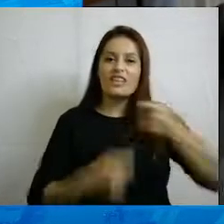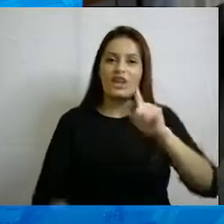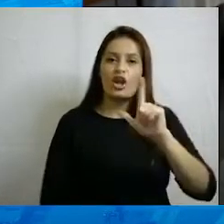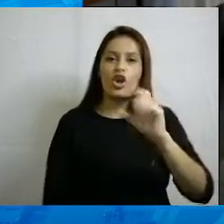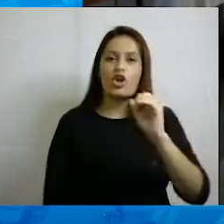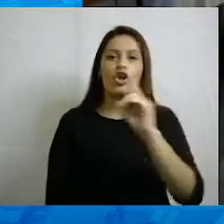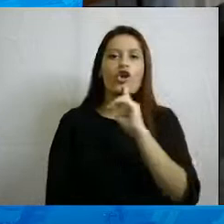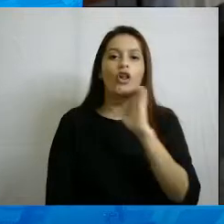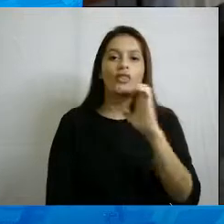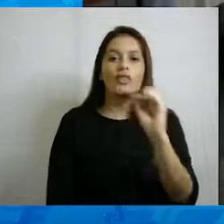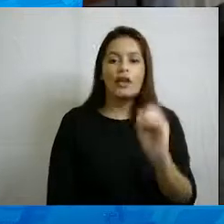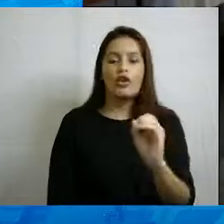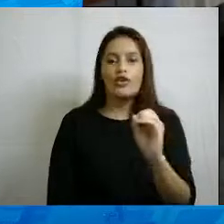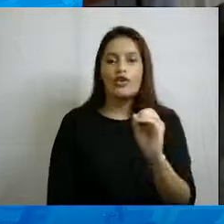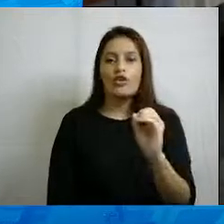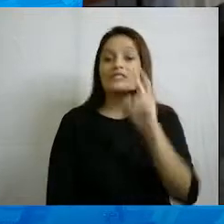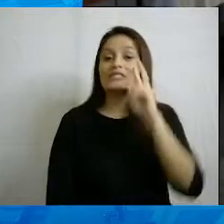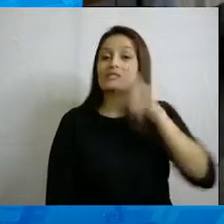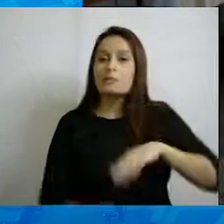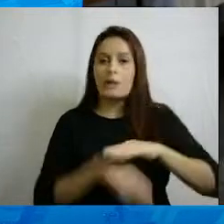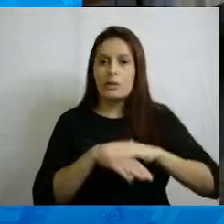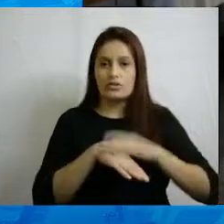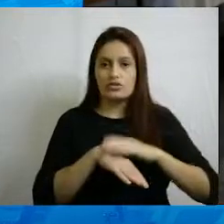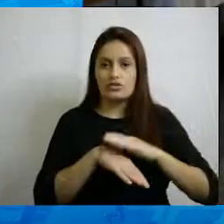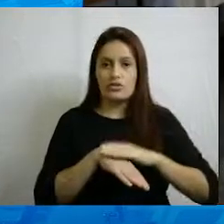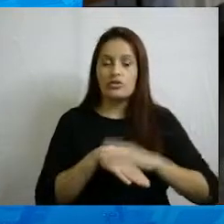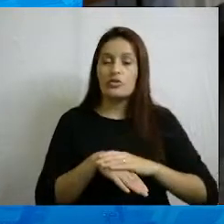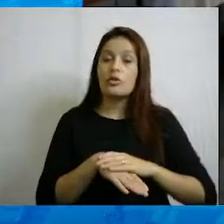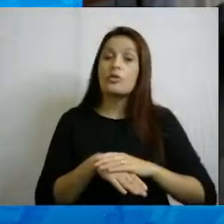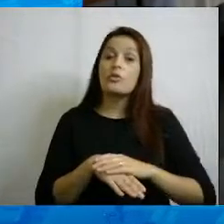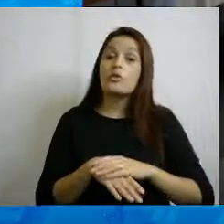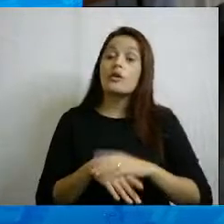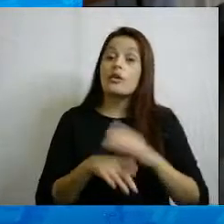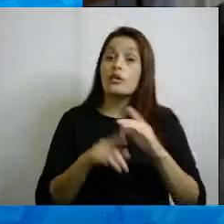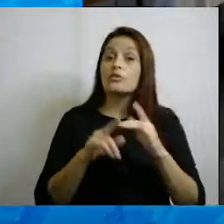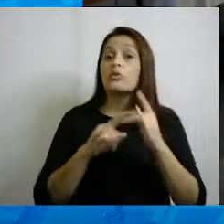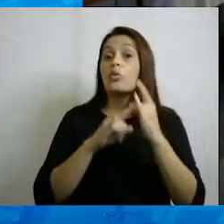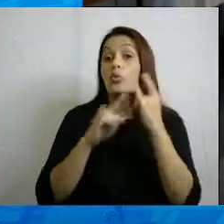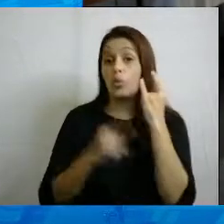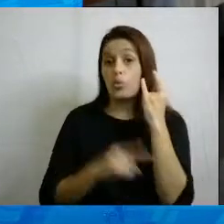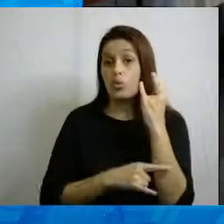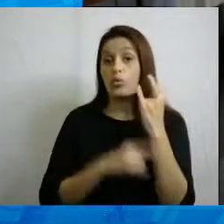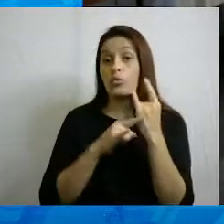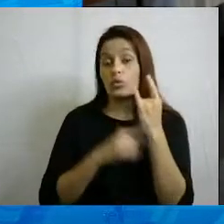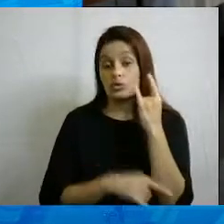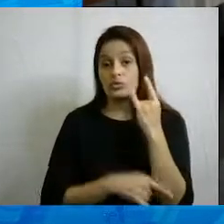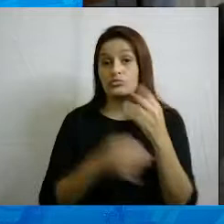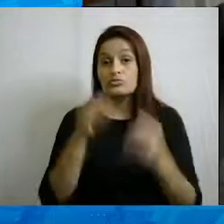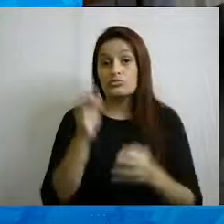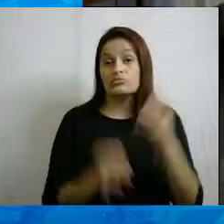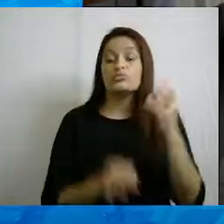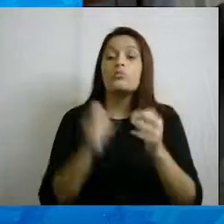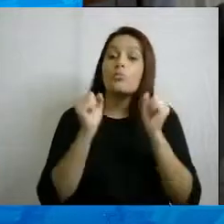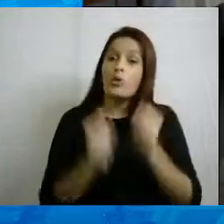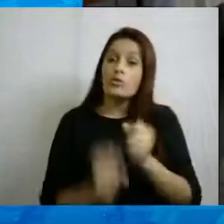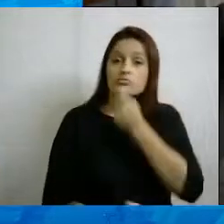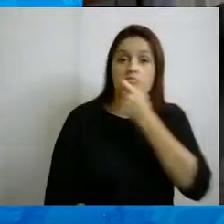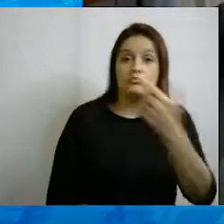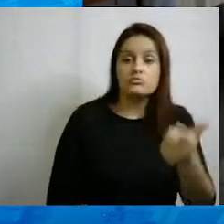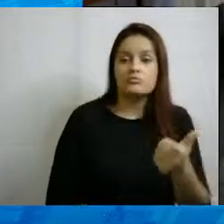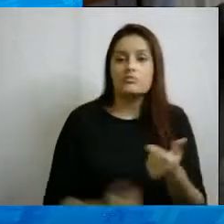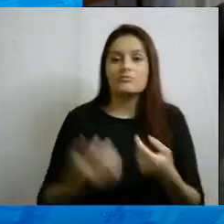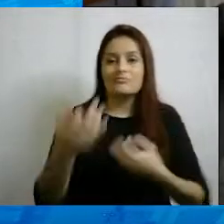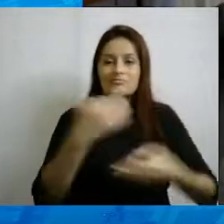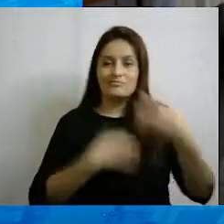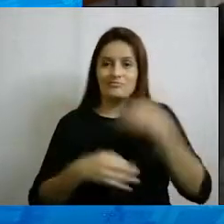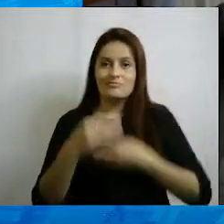que se puede también orientar y elevar algún procedimiento judicial a propósito de esto y de las consecuencias que usted ha